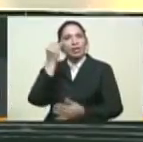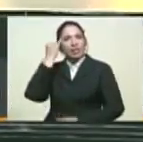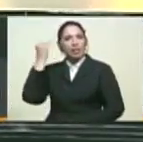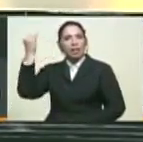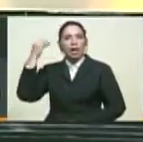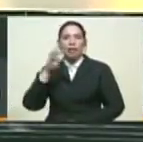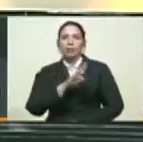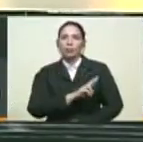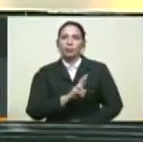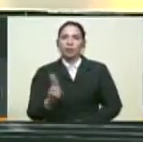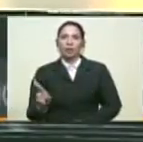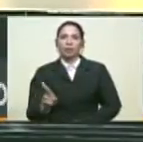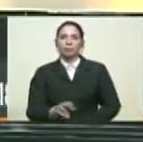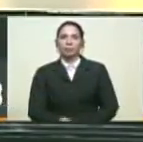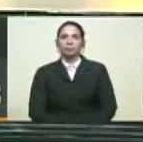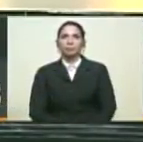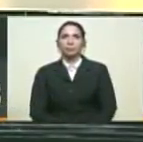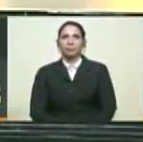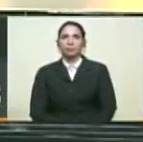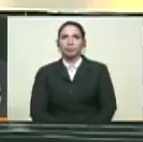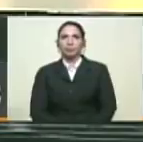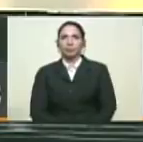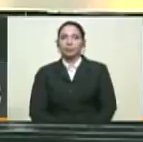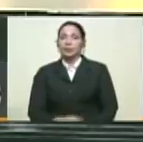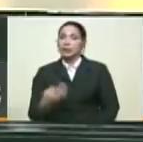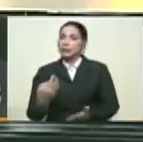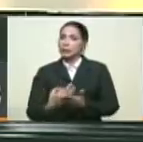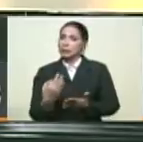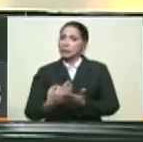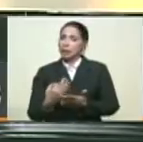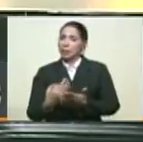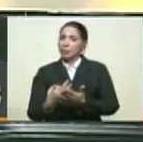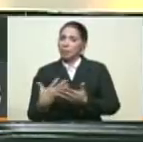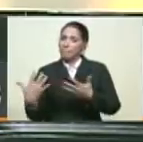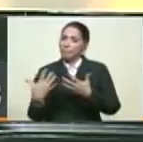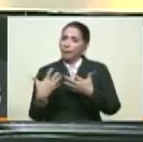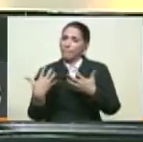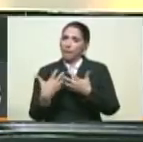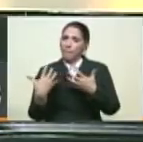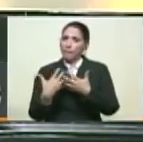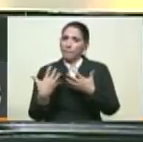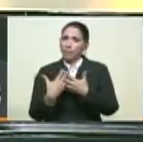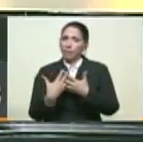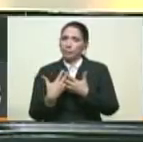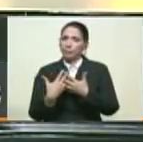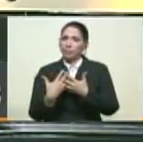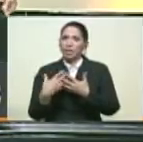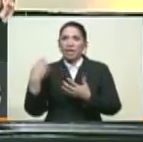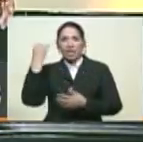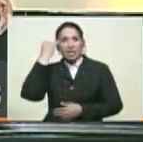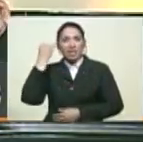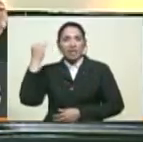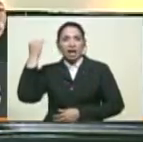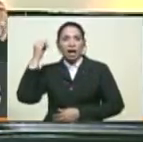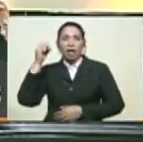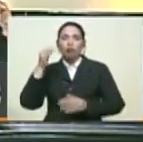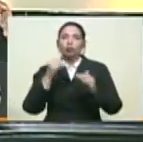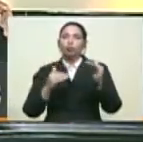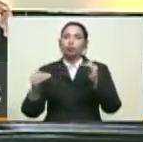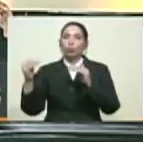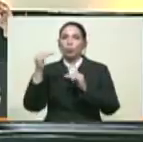republicanas. Porque siempre se combatió por un ideal supremo.